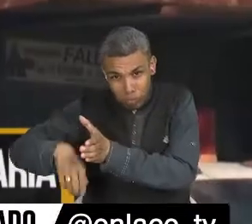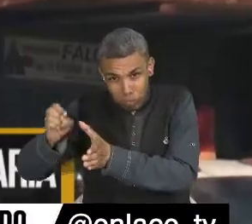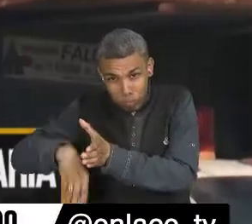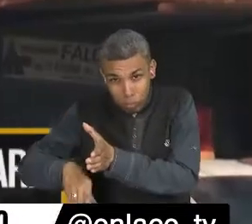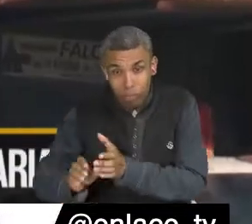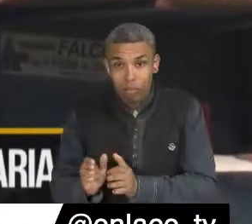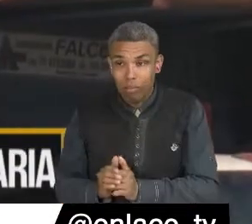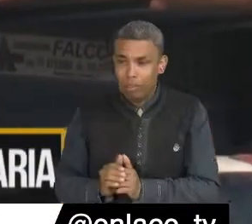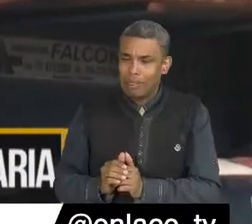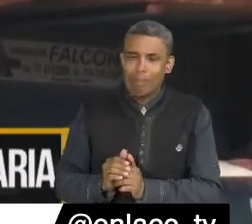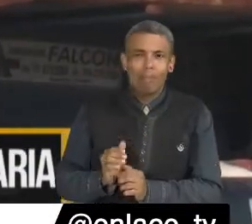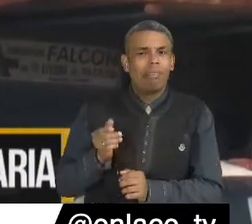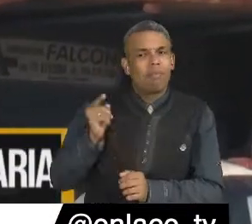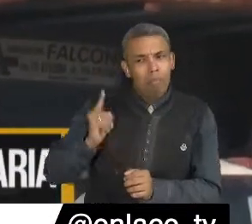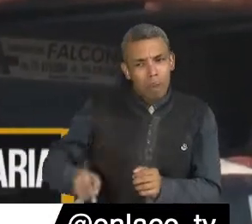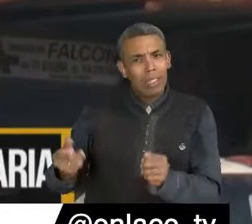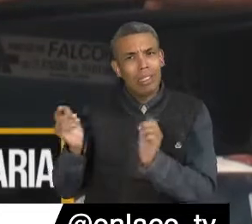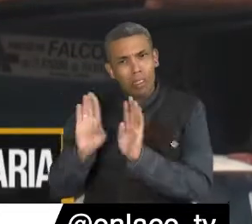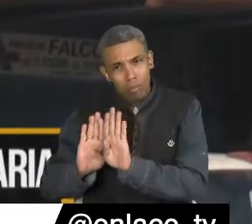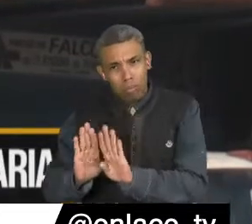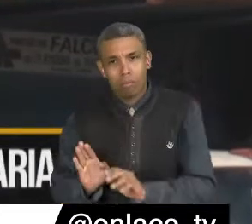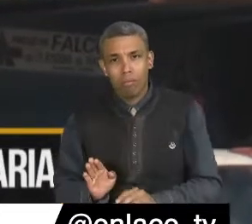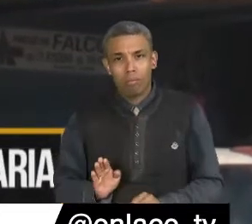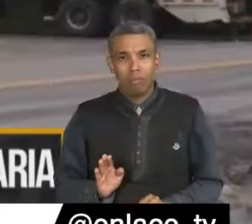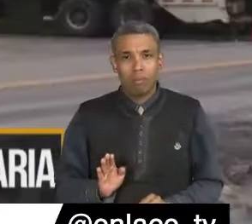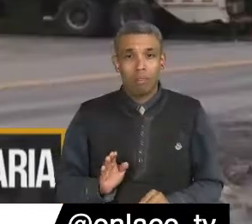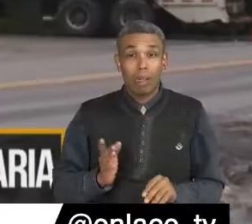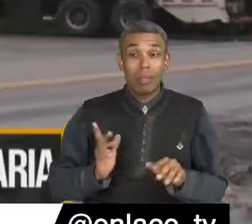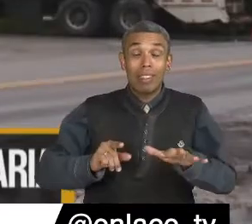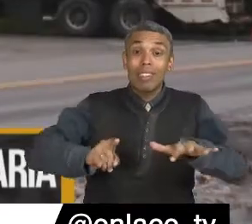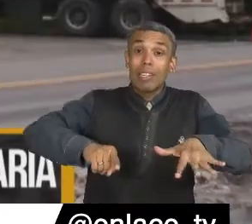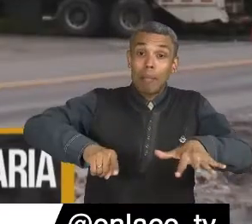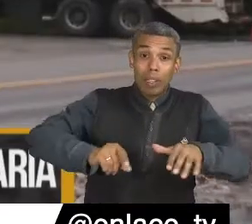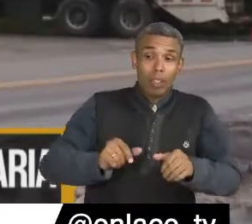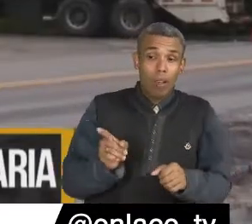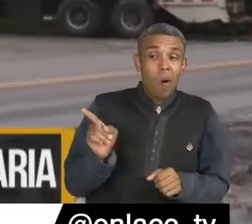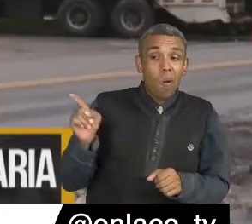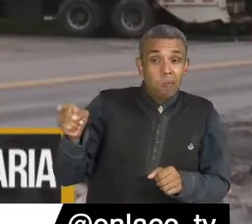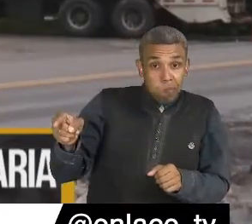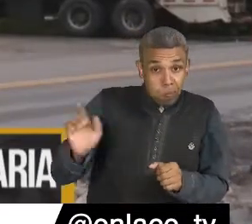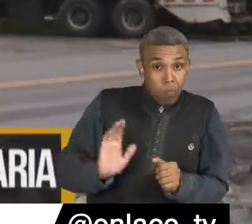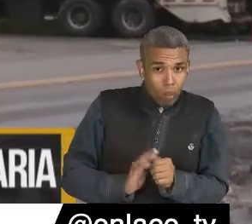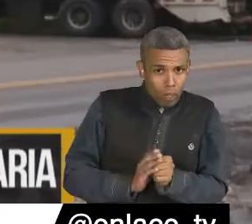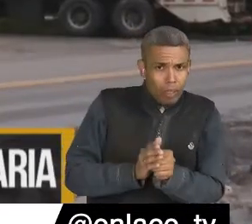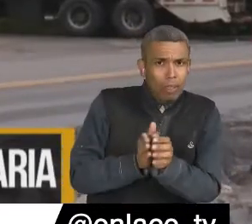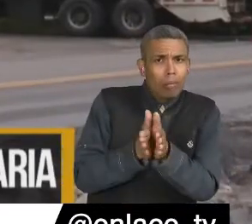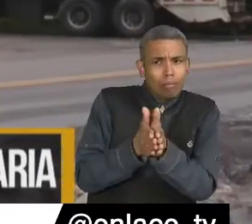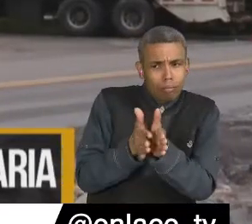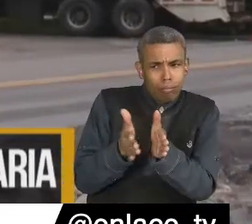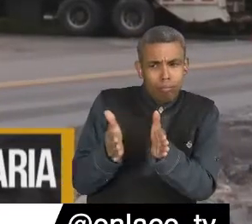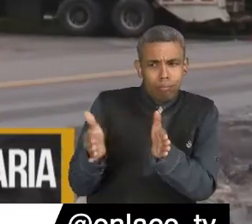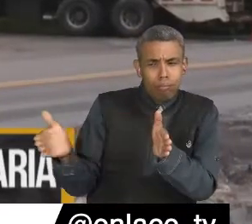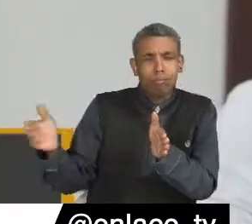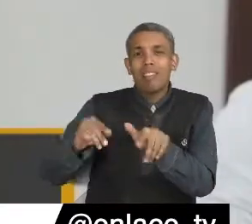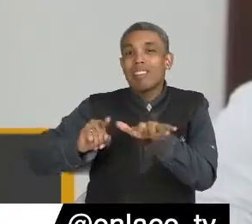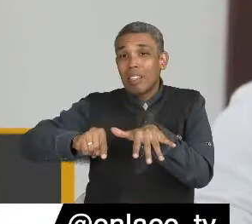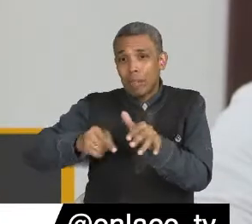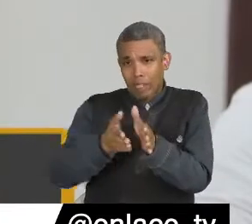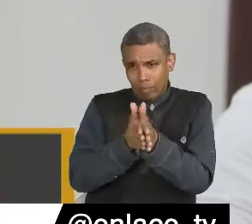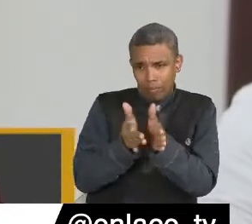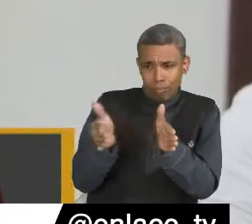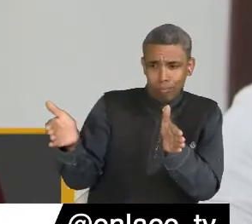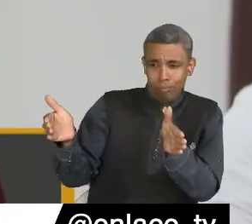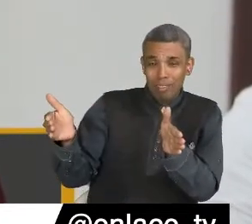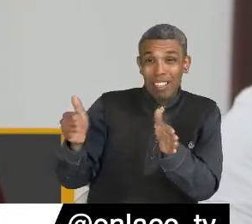anterior acto administrativo, sino que también le da 6 meses de operación al relleno sanitario de Hierbabuena en el sector de Patio Bonito. El